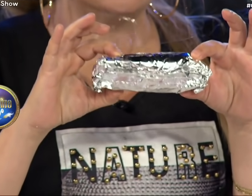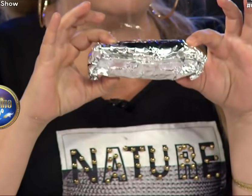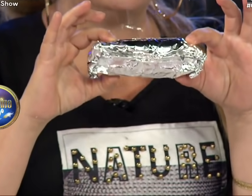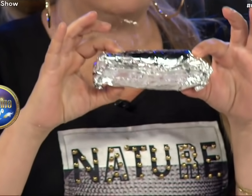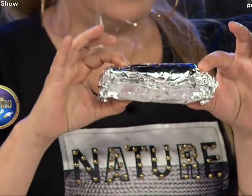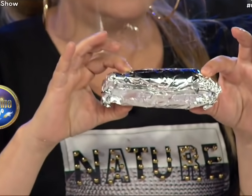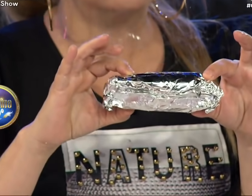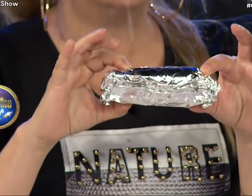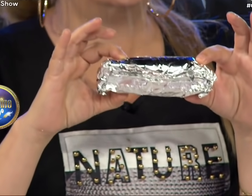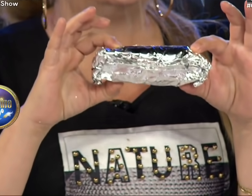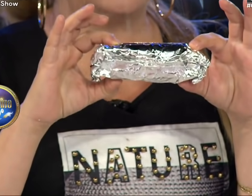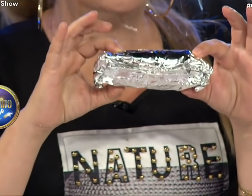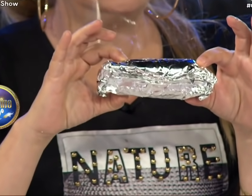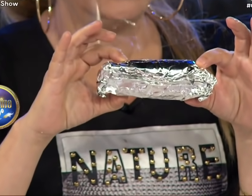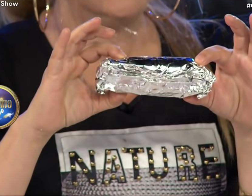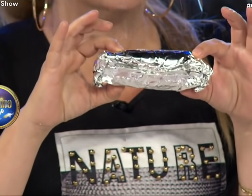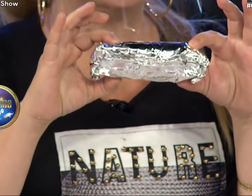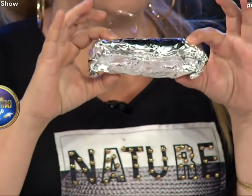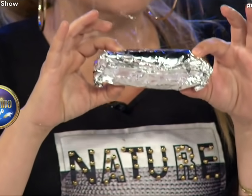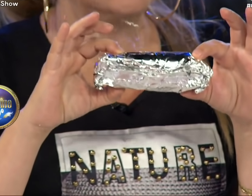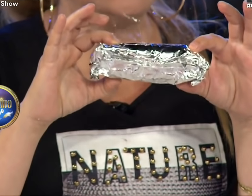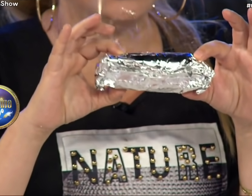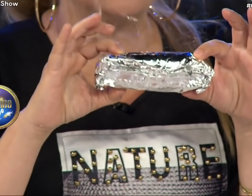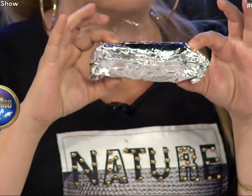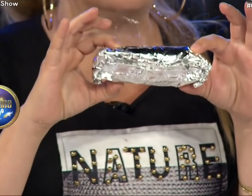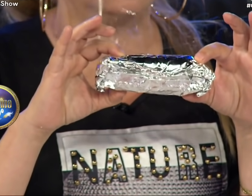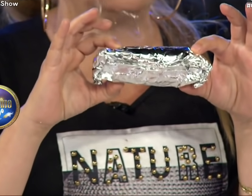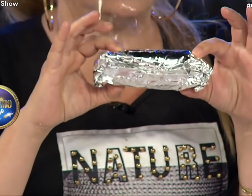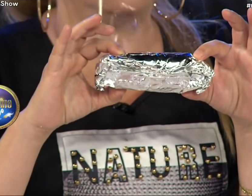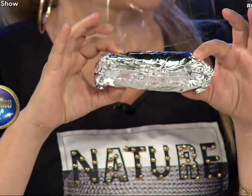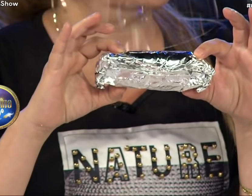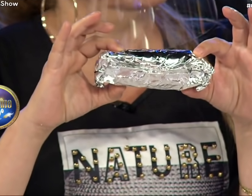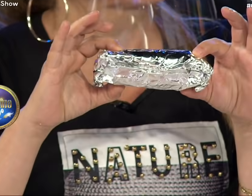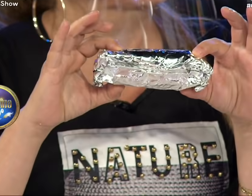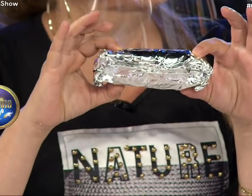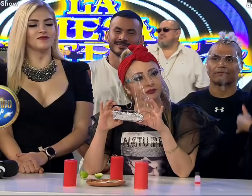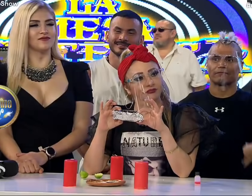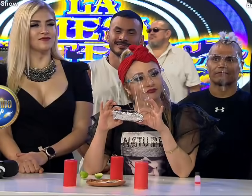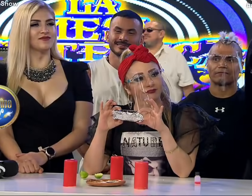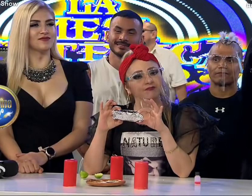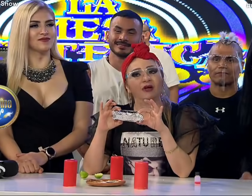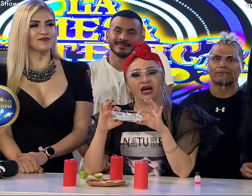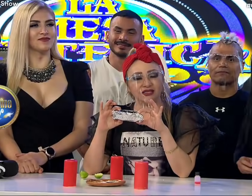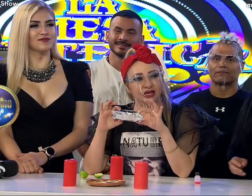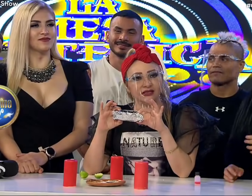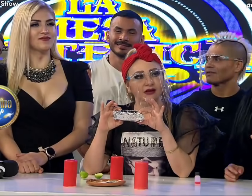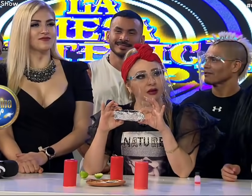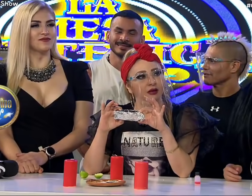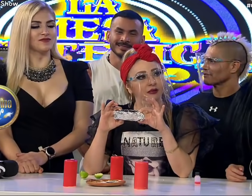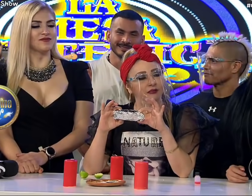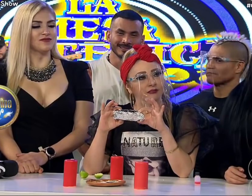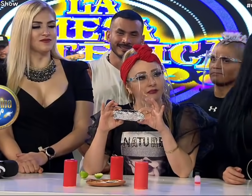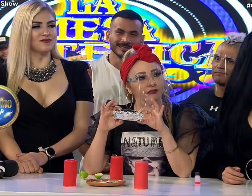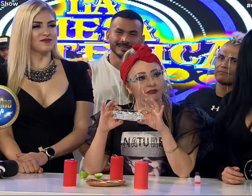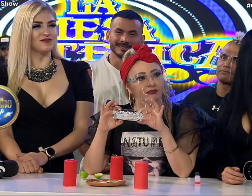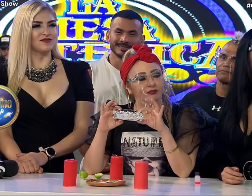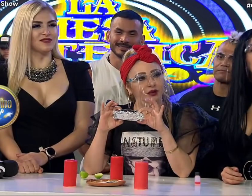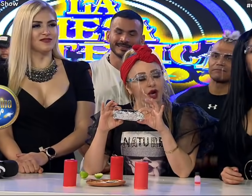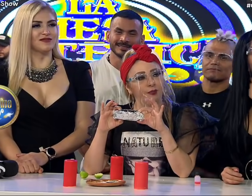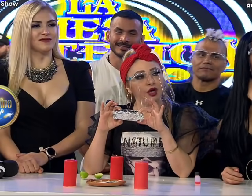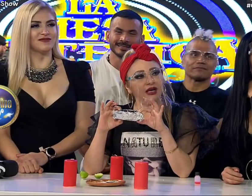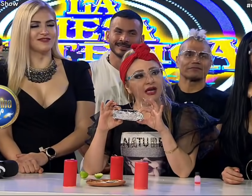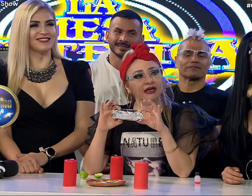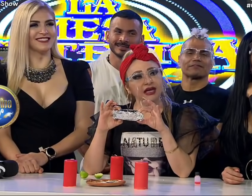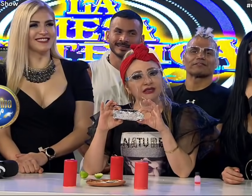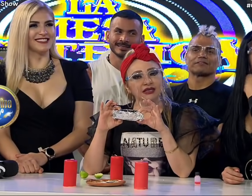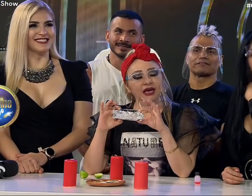allí se va a quedar durante 15 días consecutivos. ¿15 días? Así ¿Y por es. Qué tienen que ser 15 días y no